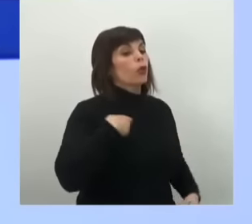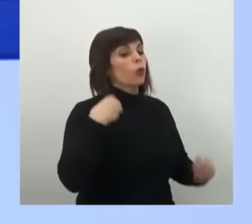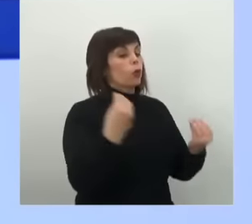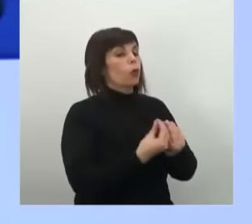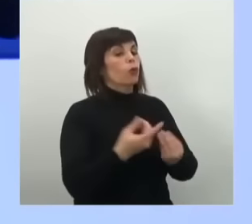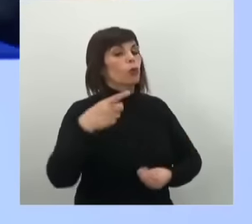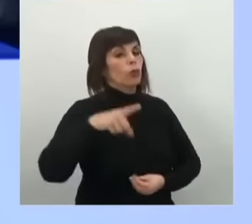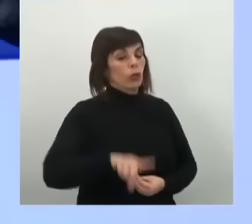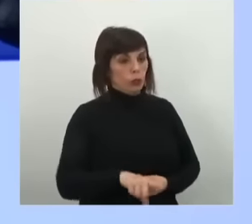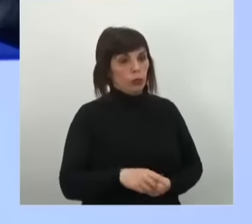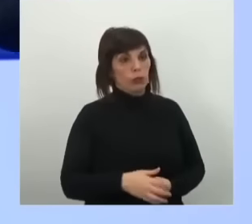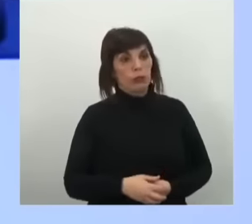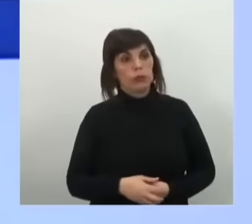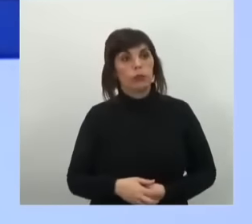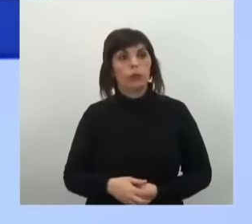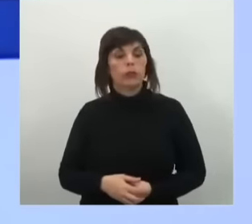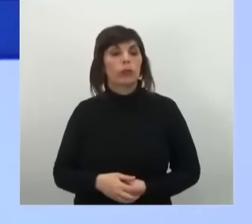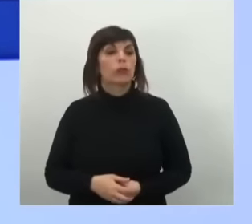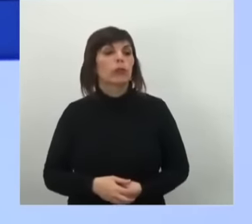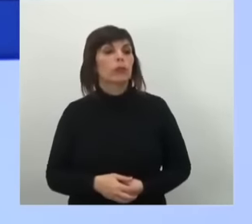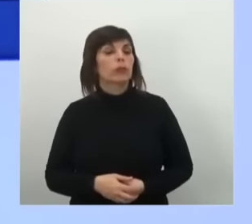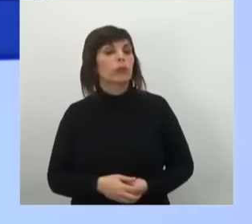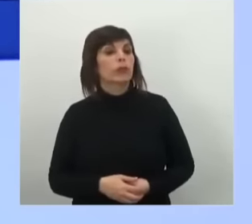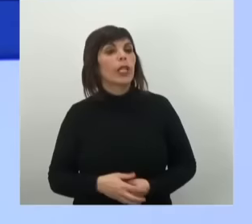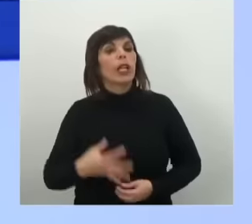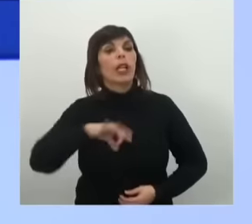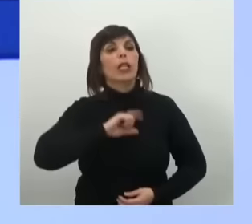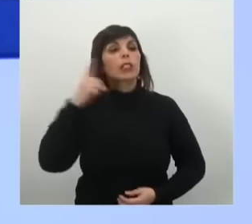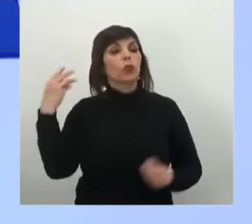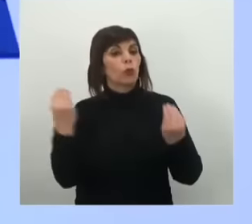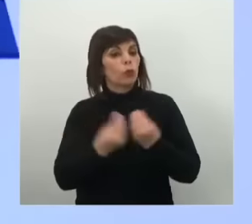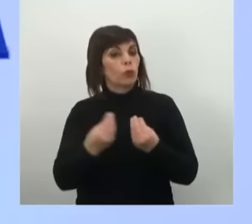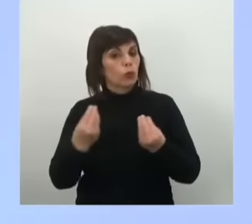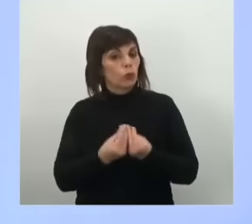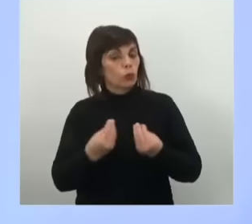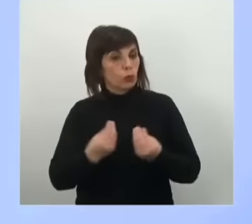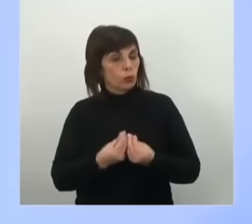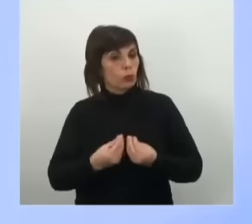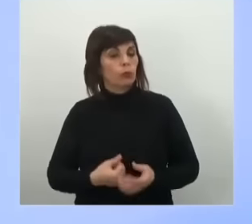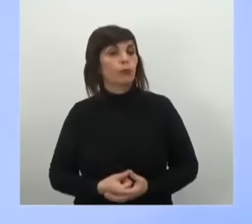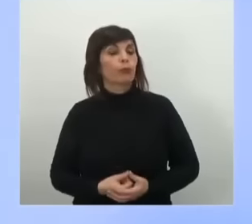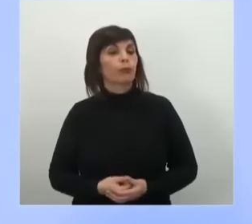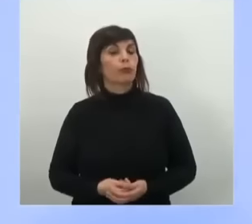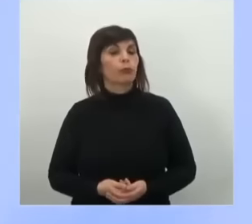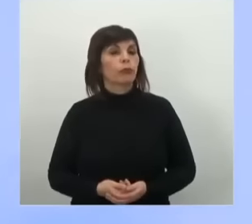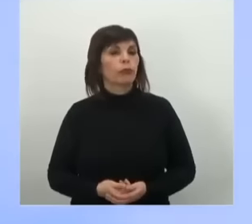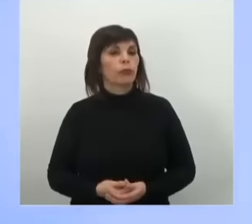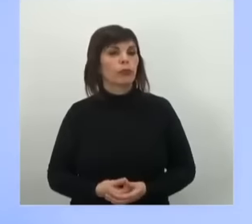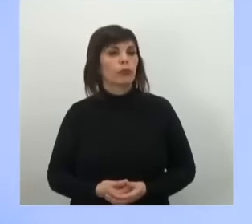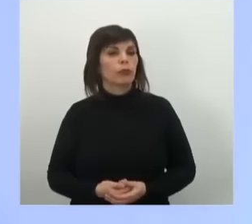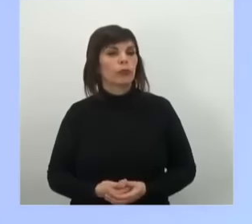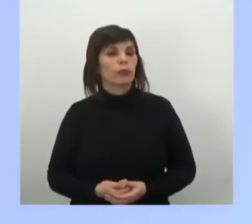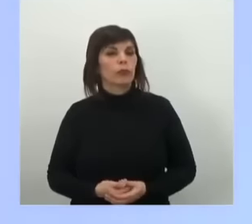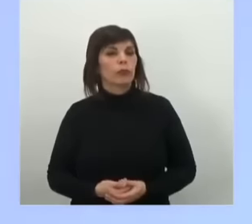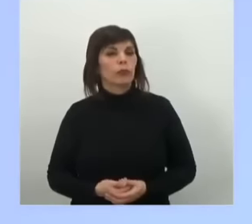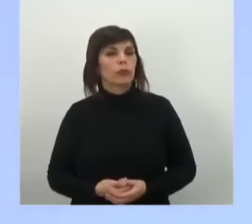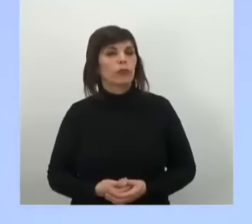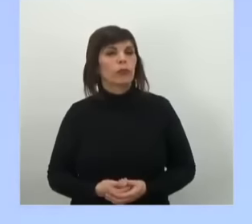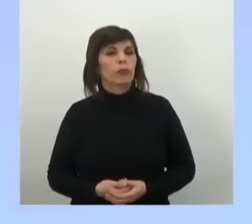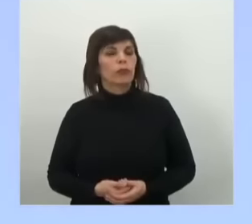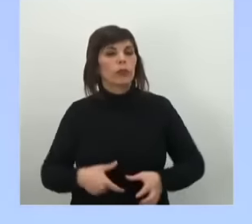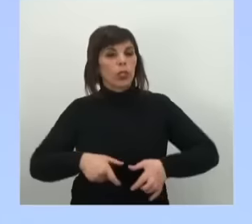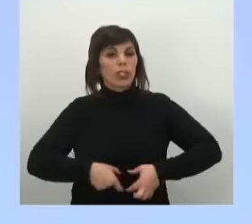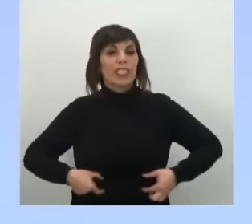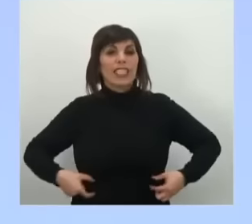él dijo lo mismo que estuve con él puede estar contigo y entonces dice la Biblia que los sacerdotes